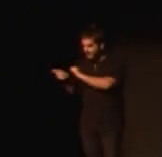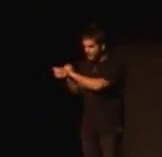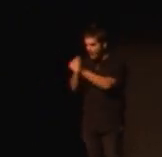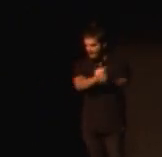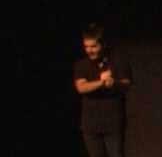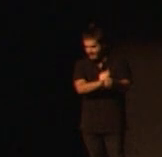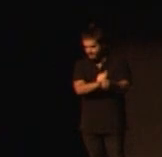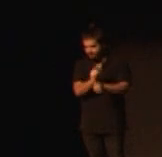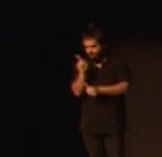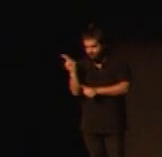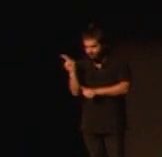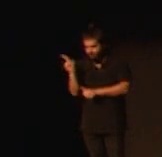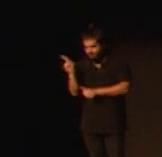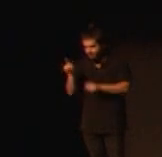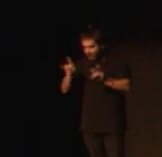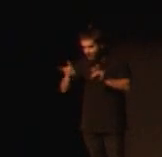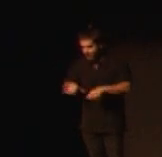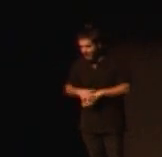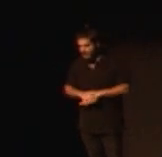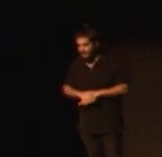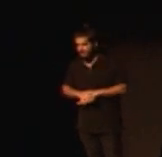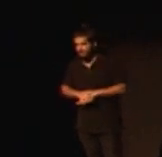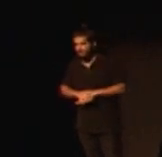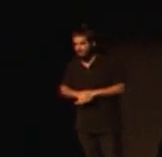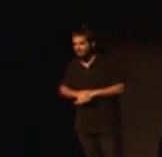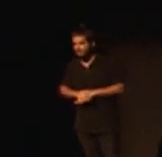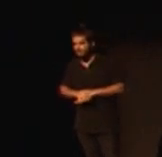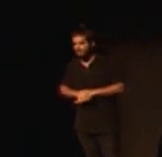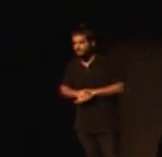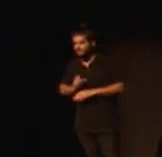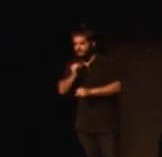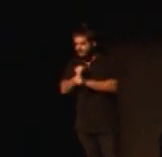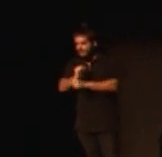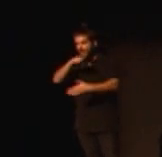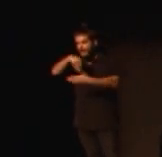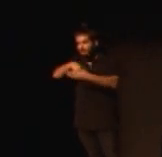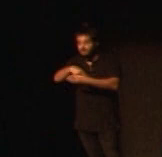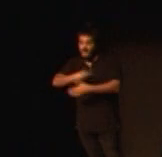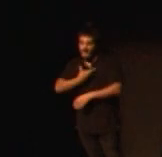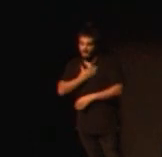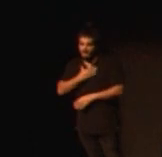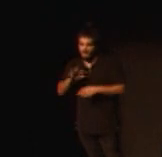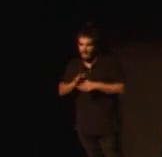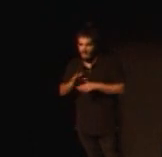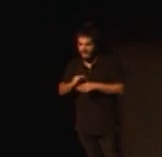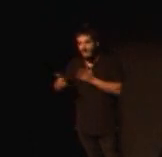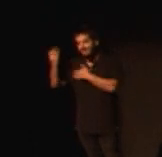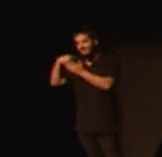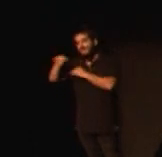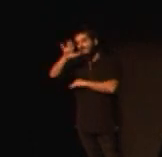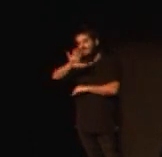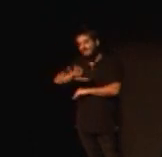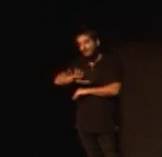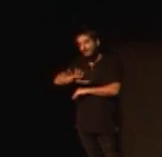en el Ayuntamiento de Cieza desde hace 36 años y medio como director del Servicio de Patrimonio Histórico, fuera